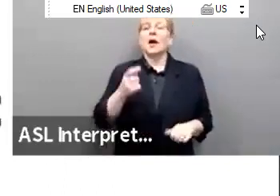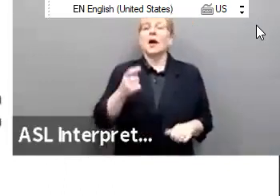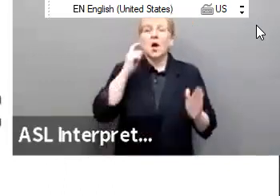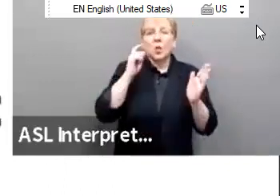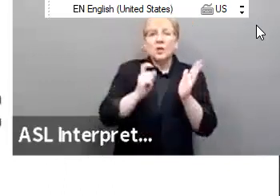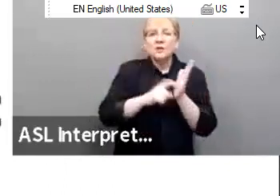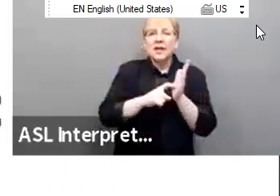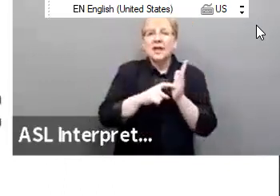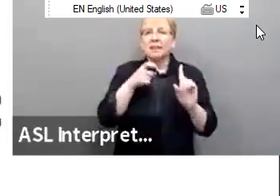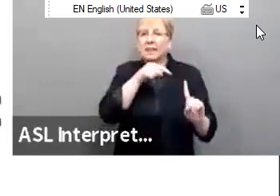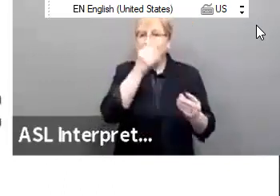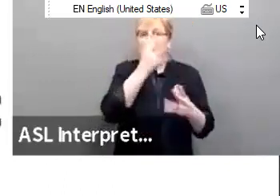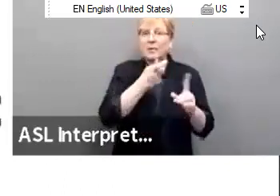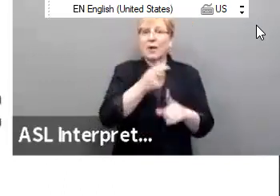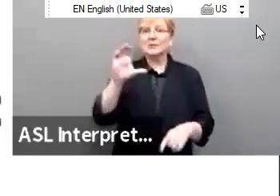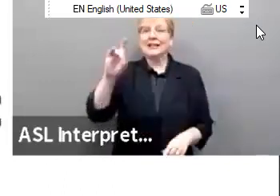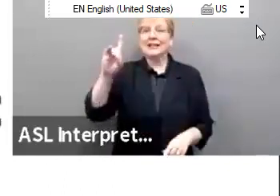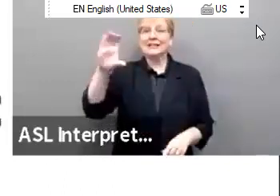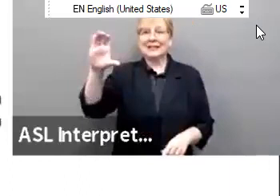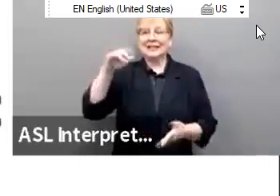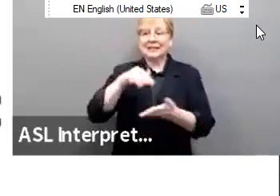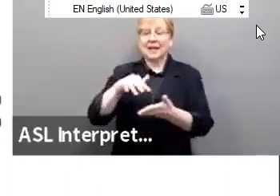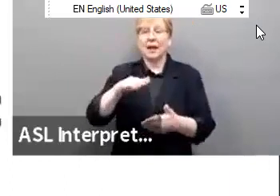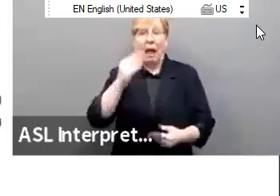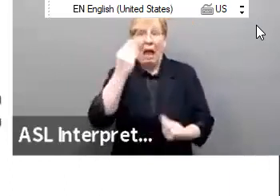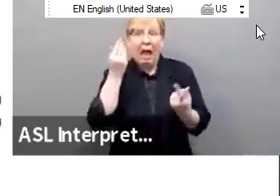tercera inyección de refuerzo porque va a aumentar su respuesta